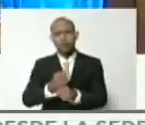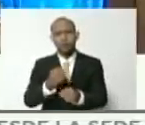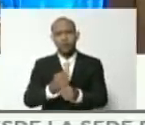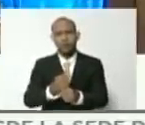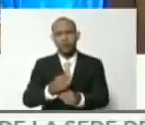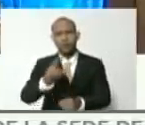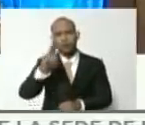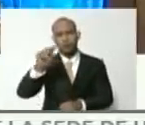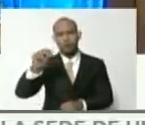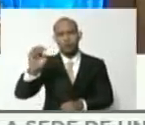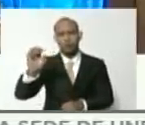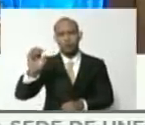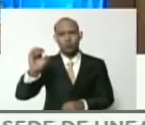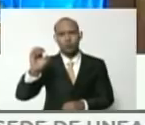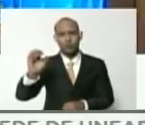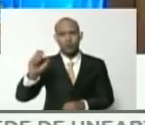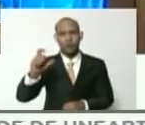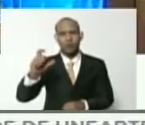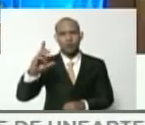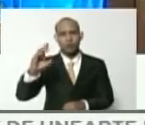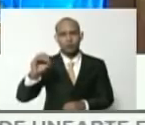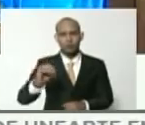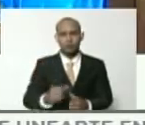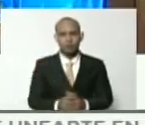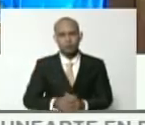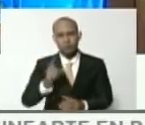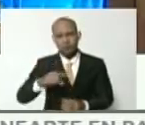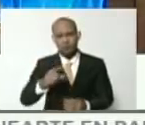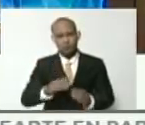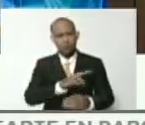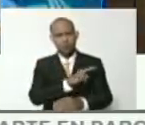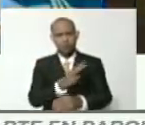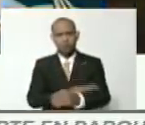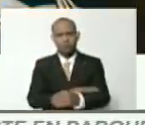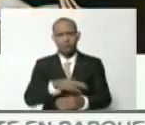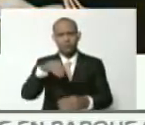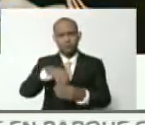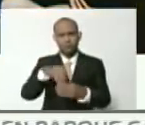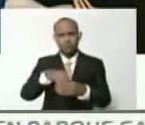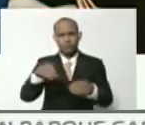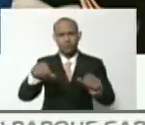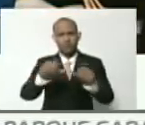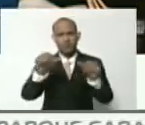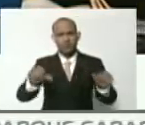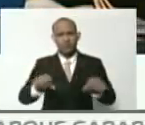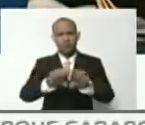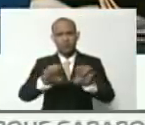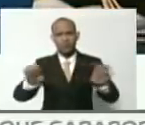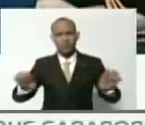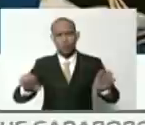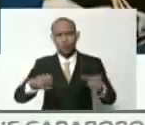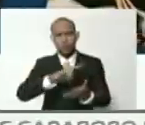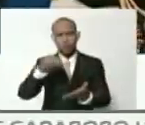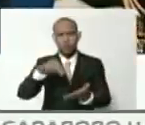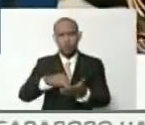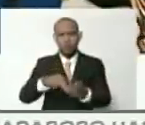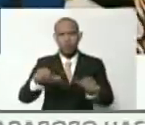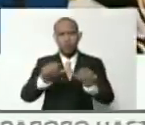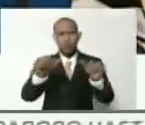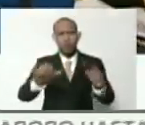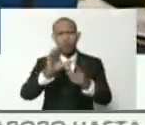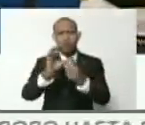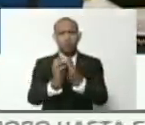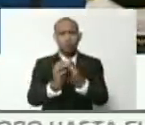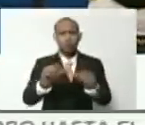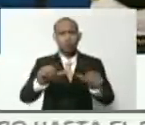UNESCO también en el fortalecimiento de nuestro sistema educativo nacional, en el sistema de cultura, en el